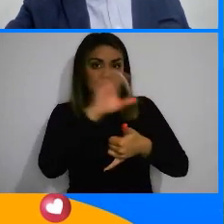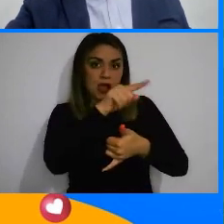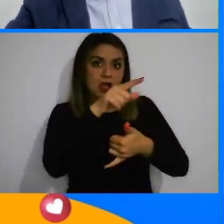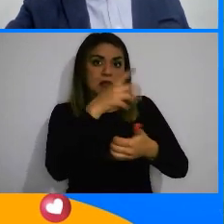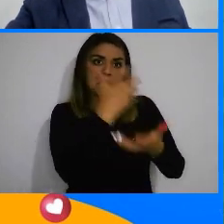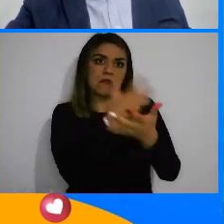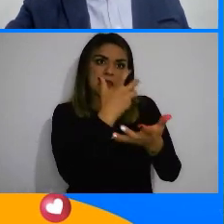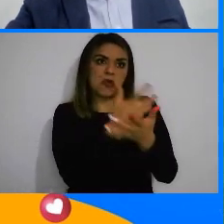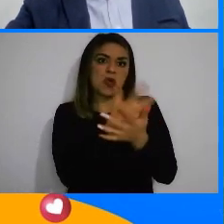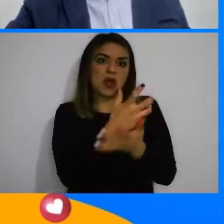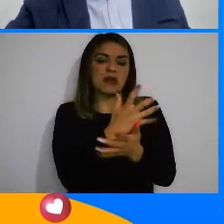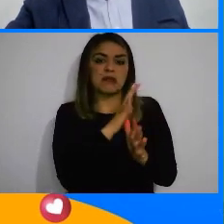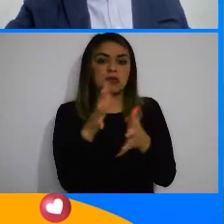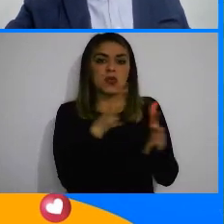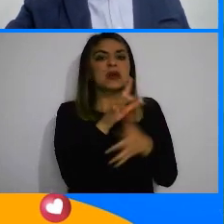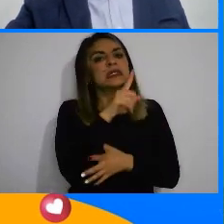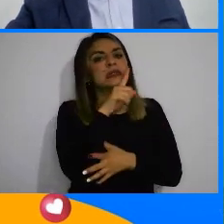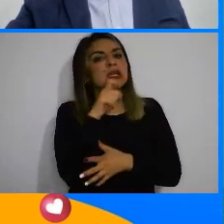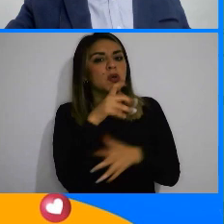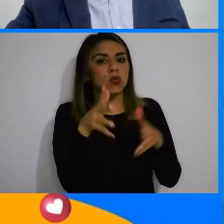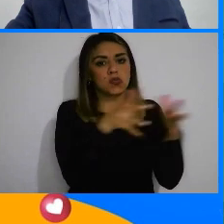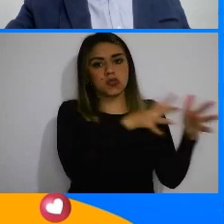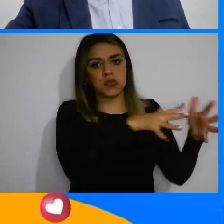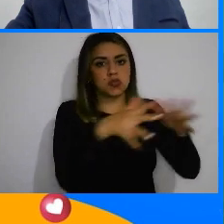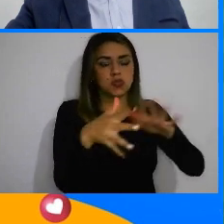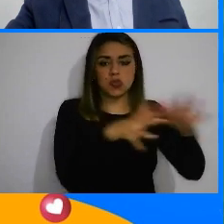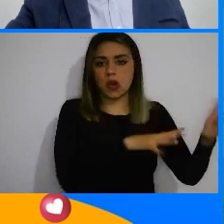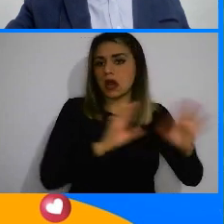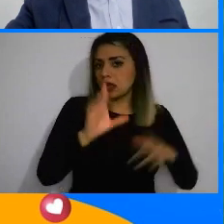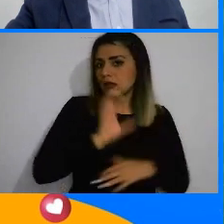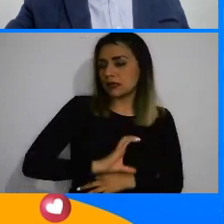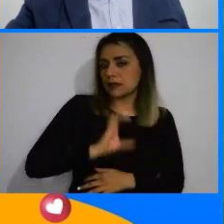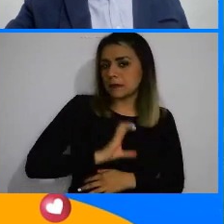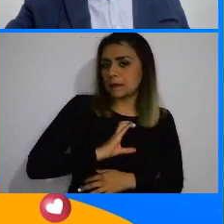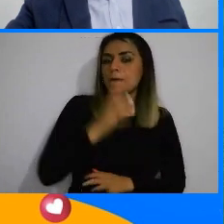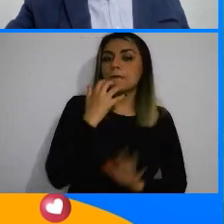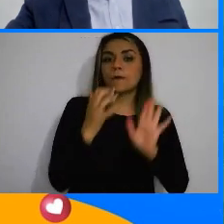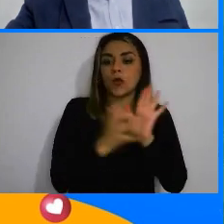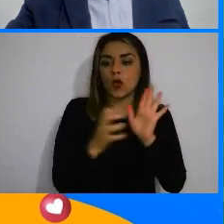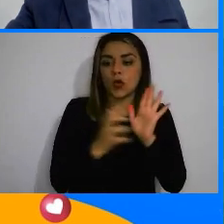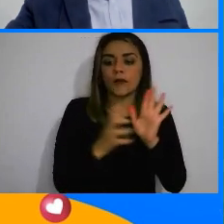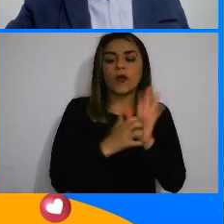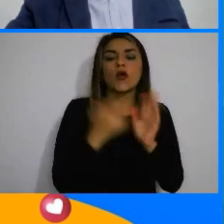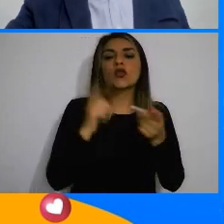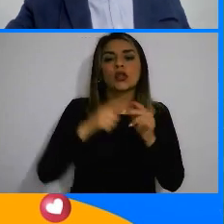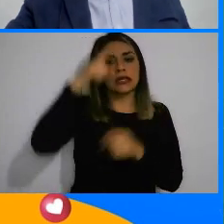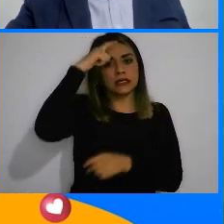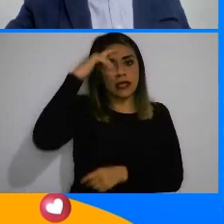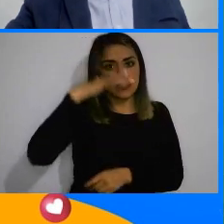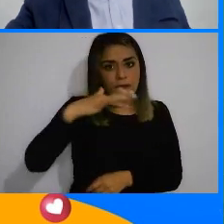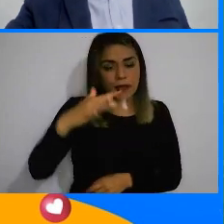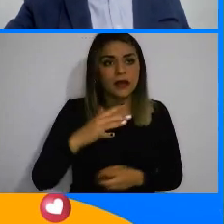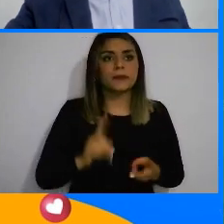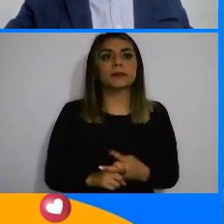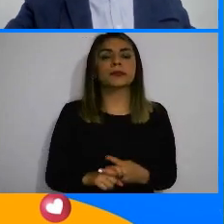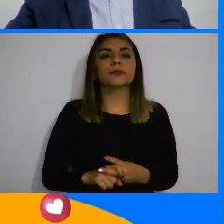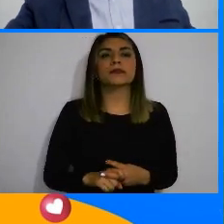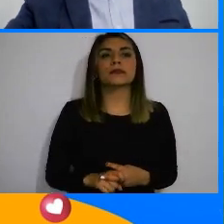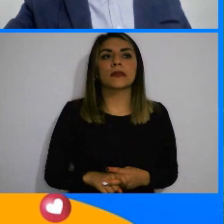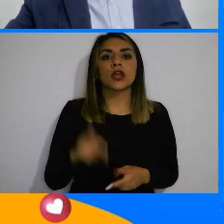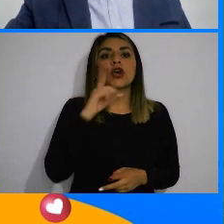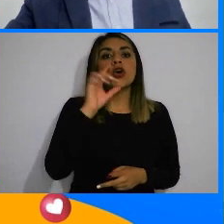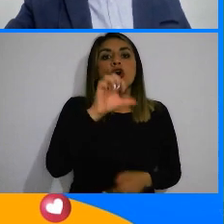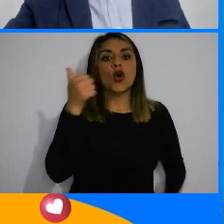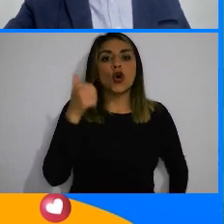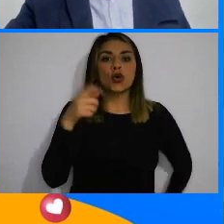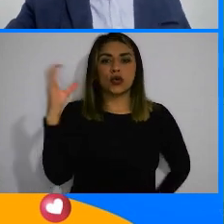bosque seco tropical, ¿sí? Que es característico, por ejemplo, en la Sierra Nevada de Santa Marta. Y los que están en otras regiones de